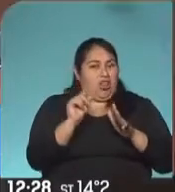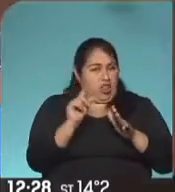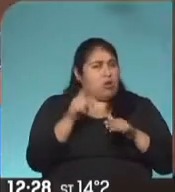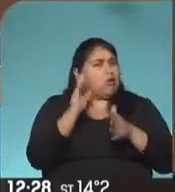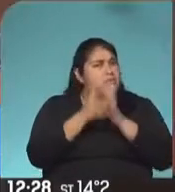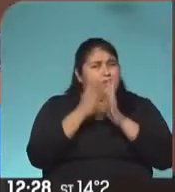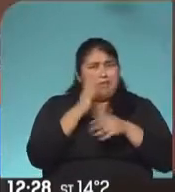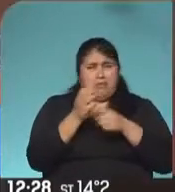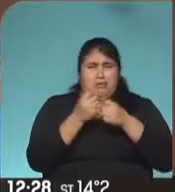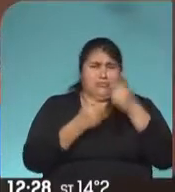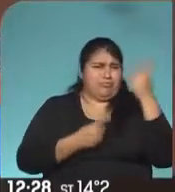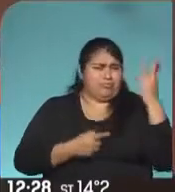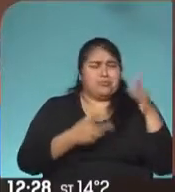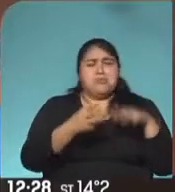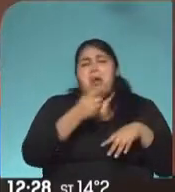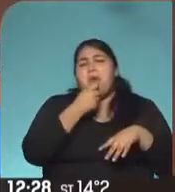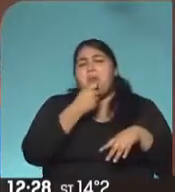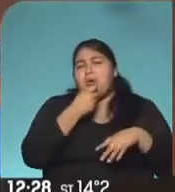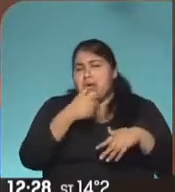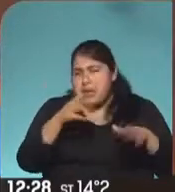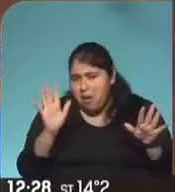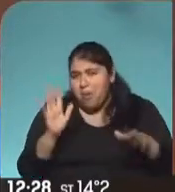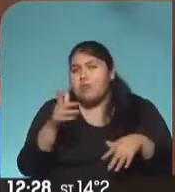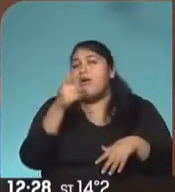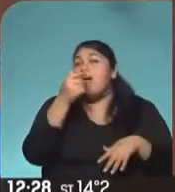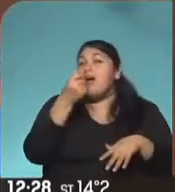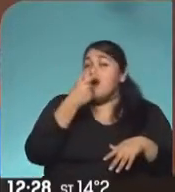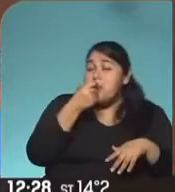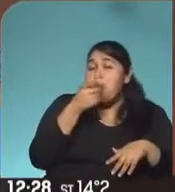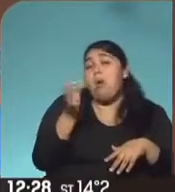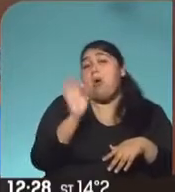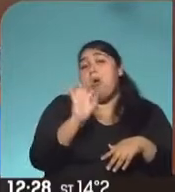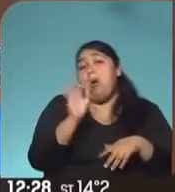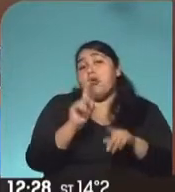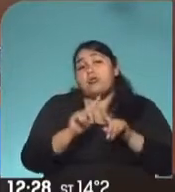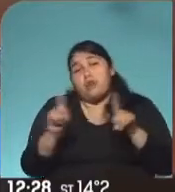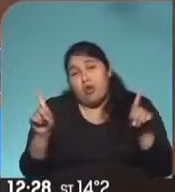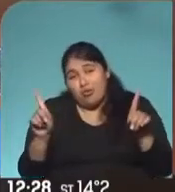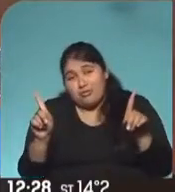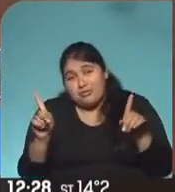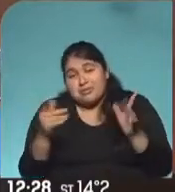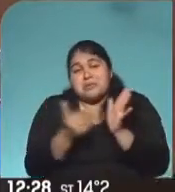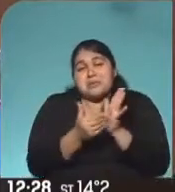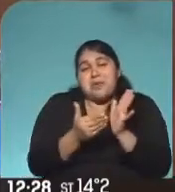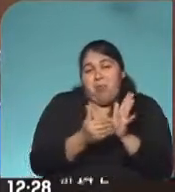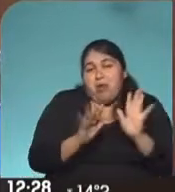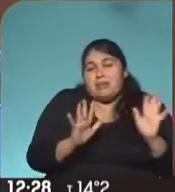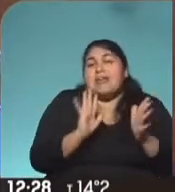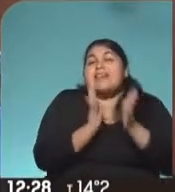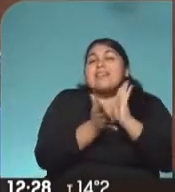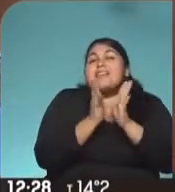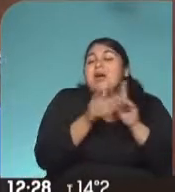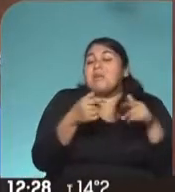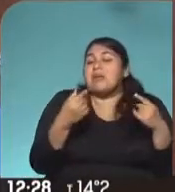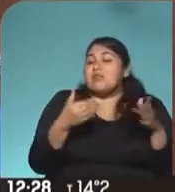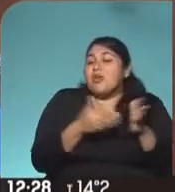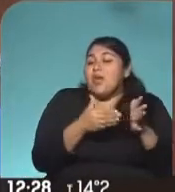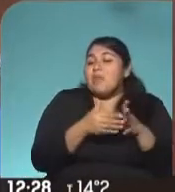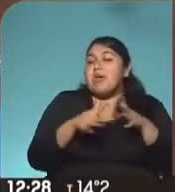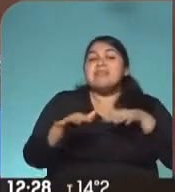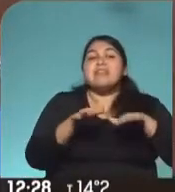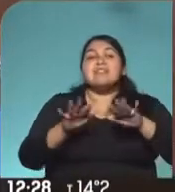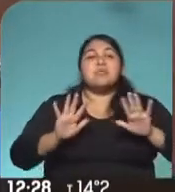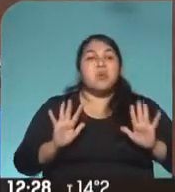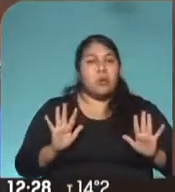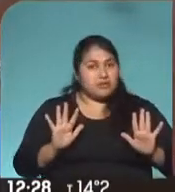tratamientos se abre un abanico pueden ser farmacológicos o los farmacológicos se hace un tratamiento de acuerdo digamos muchas